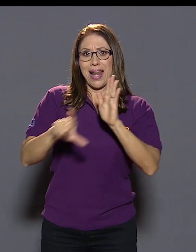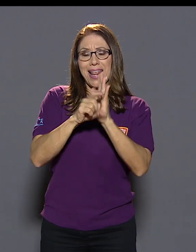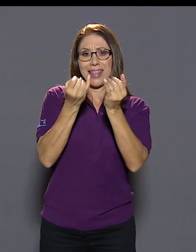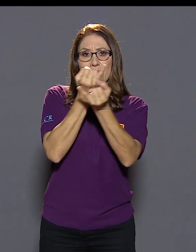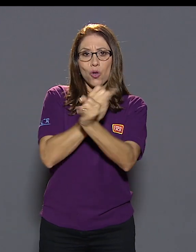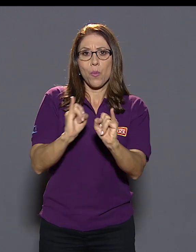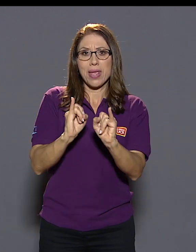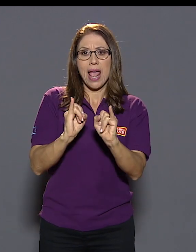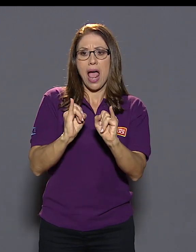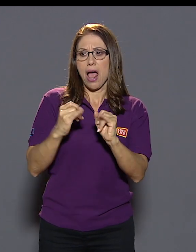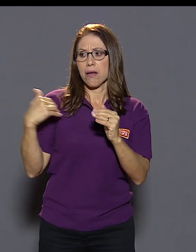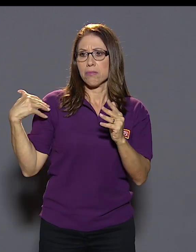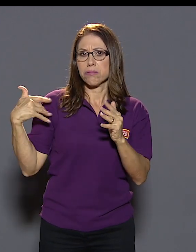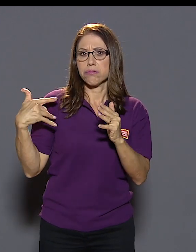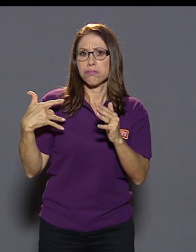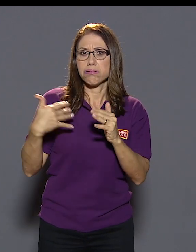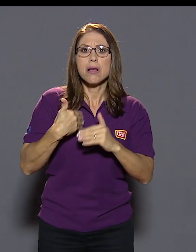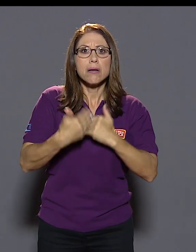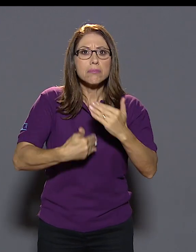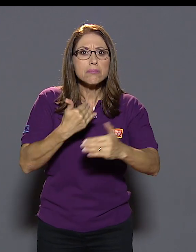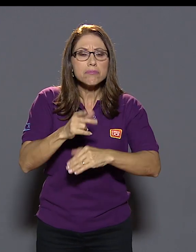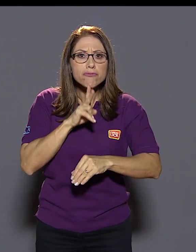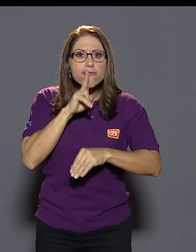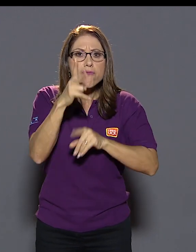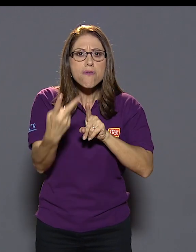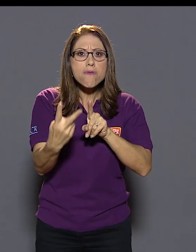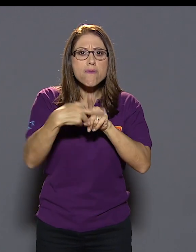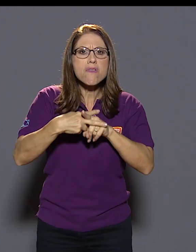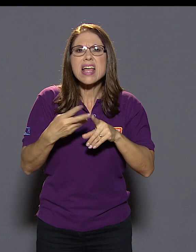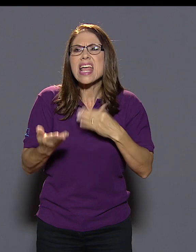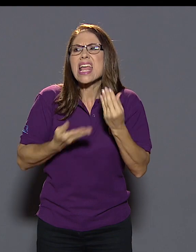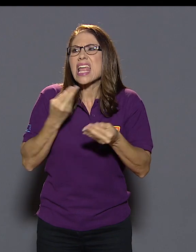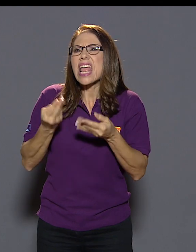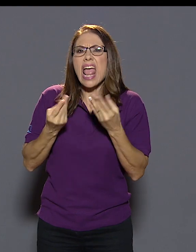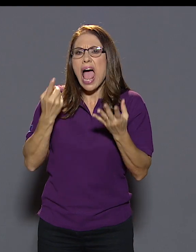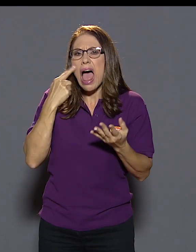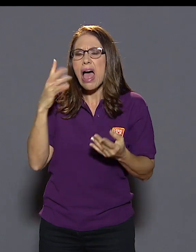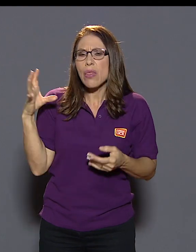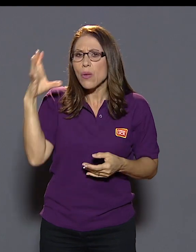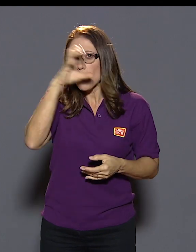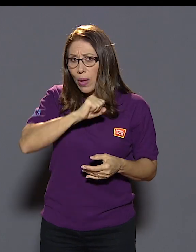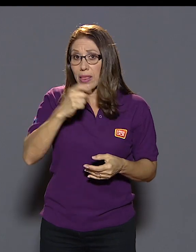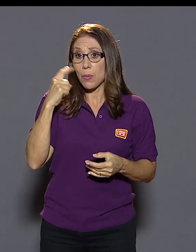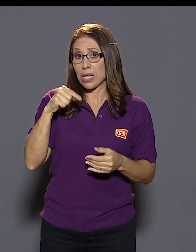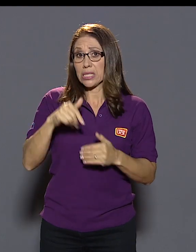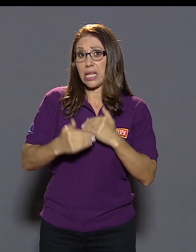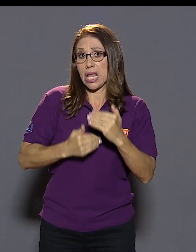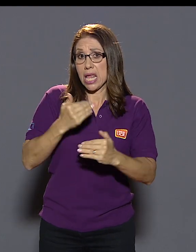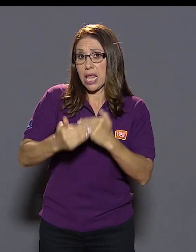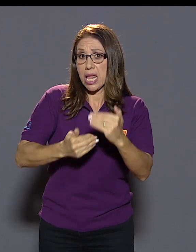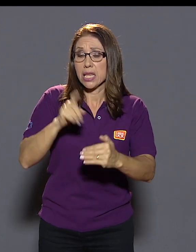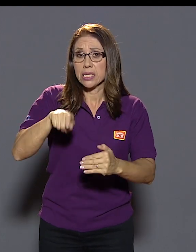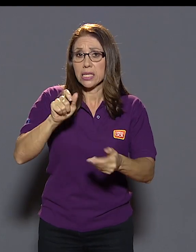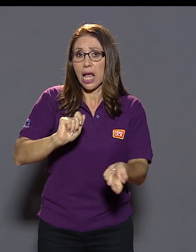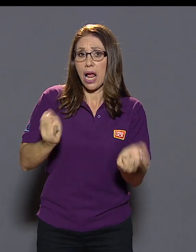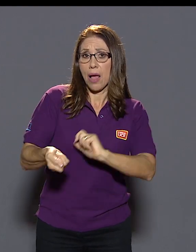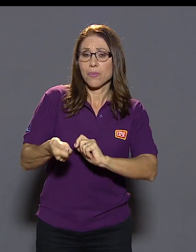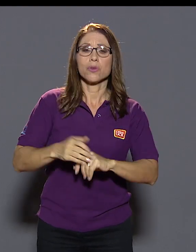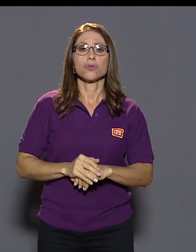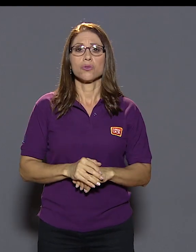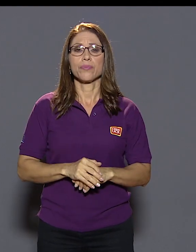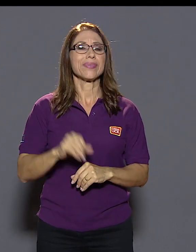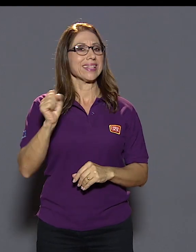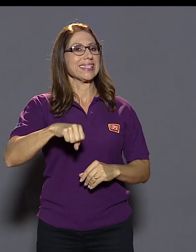autonomía a ir ejecutando, la verdad? Porque es un proceso que va a requerir muchos cambios. Sí, claro. La